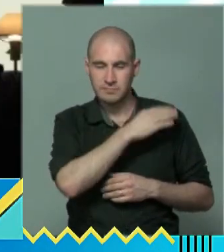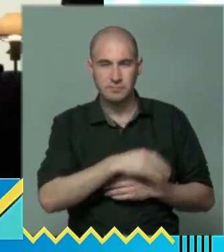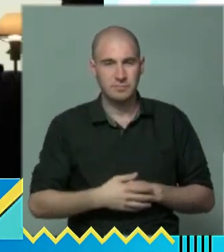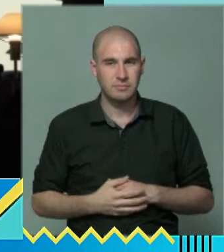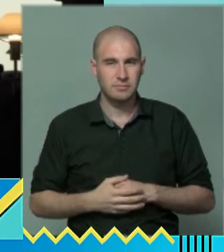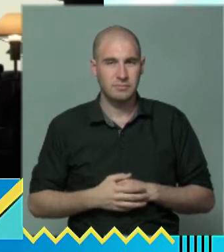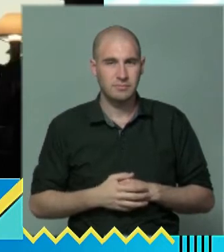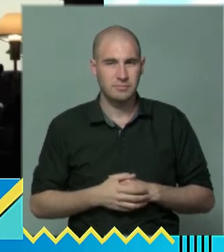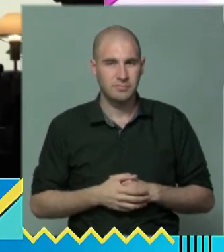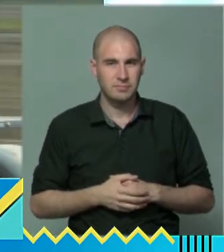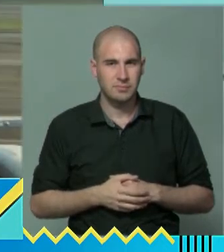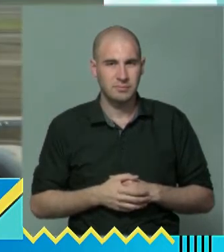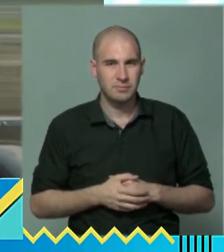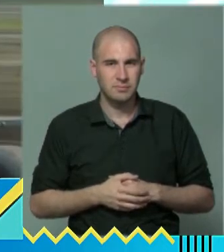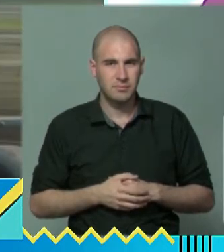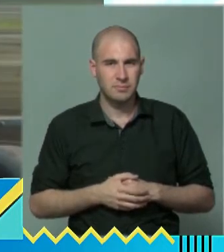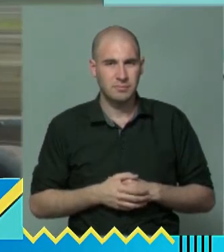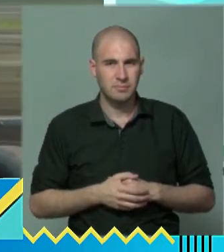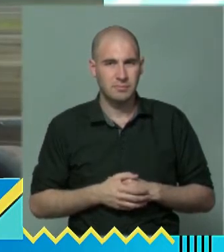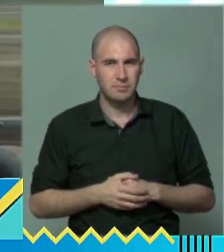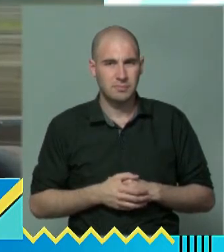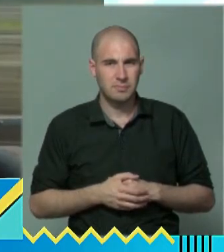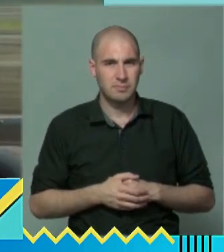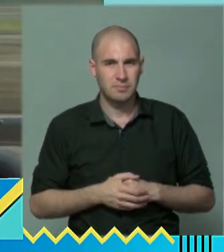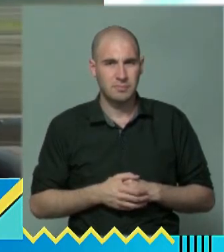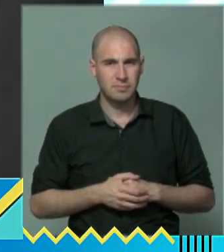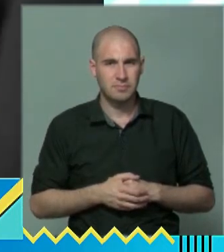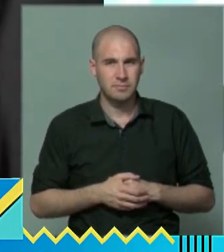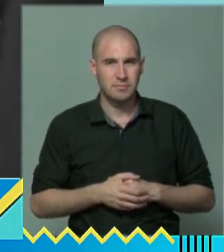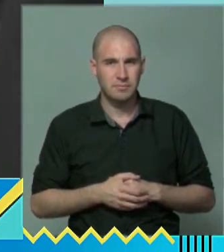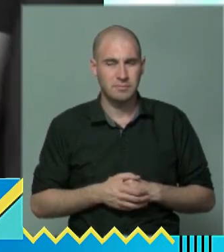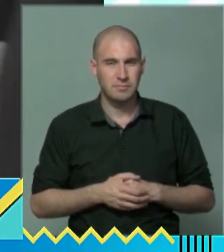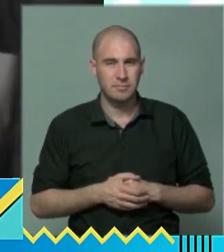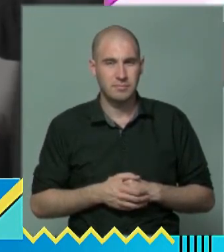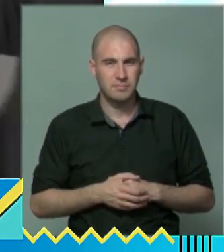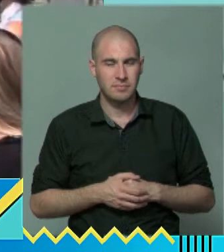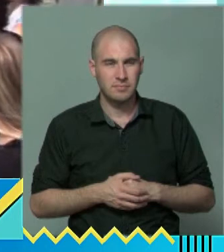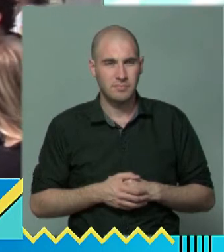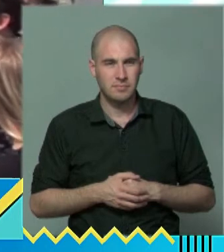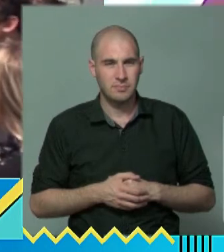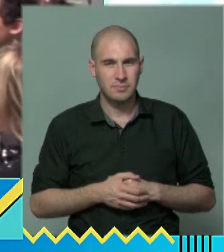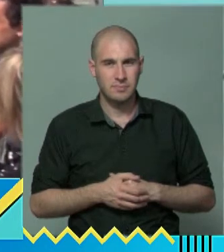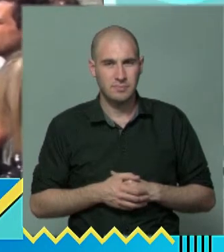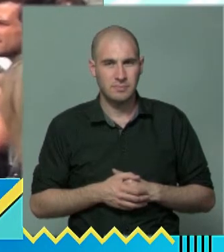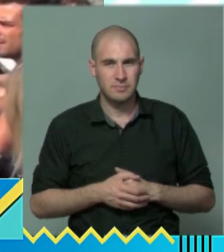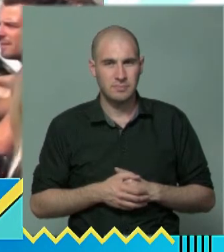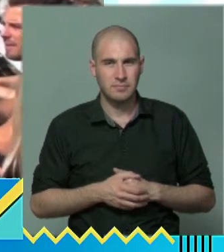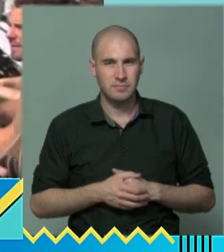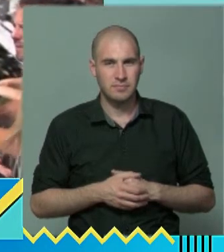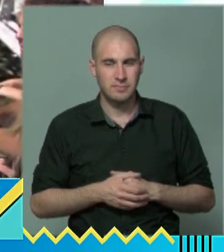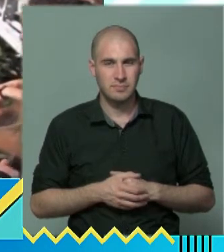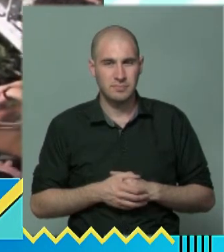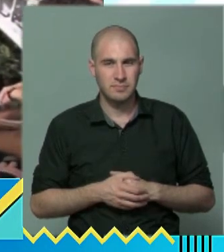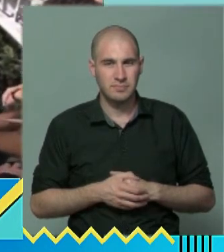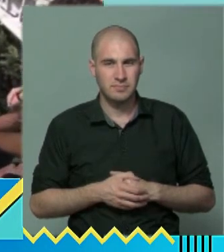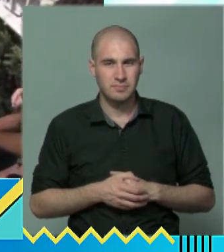que después, a raíz de determinadas exigencias, empezaron a cumplir. Por ejemplo, la Unión Europea empezó a exigirlo para las contrataciones con la